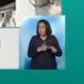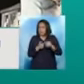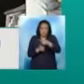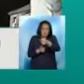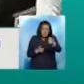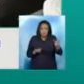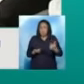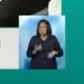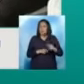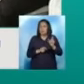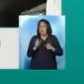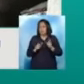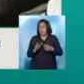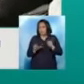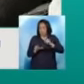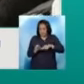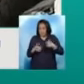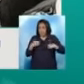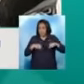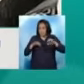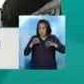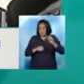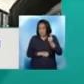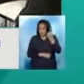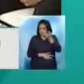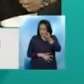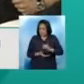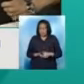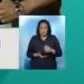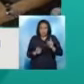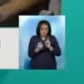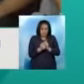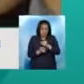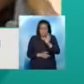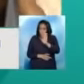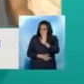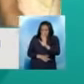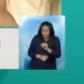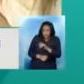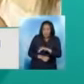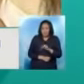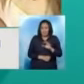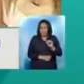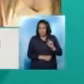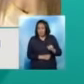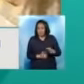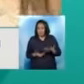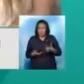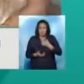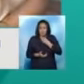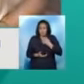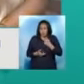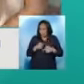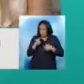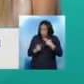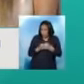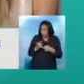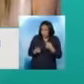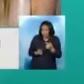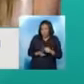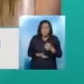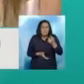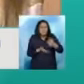son los actores principales de este film. Vamos a acercarnos a alguno de ellos. Carolina Cano, ¿cómo estás? ¿Qué tal? Nos gustaría que nos comenten más